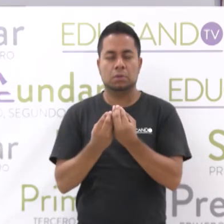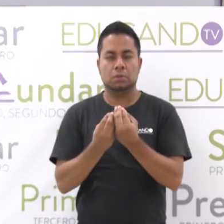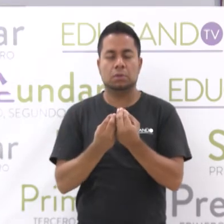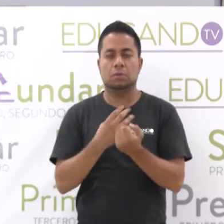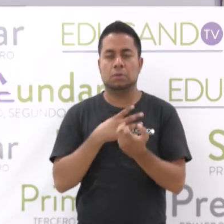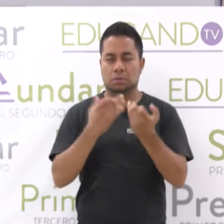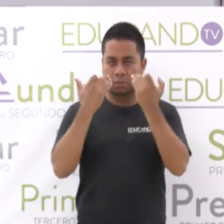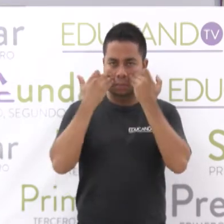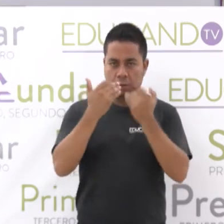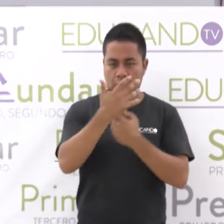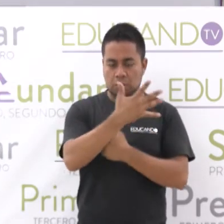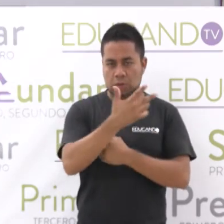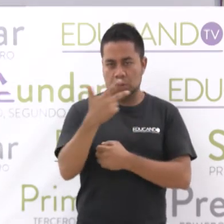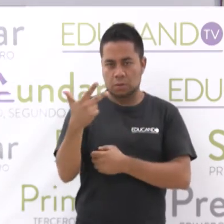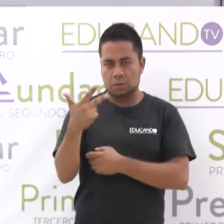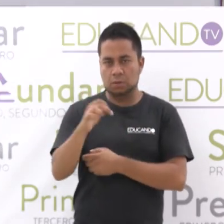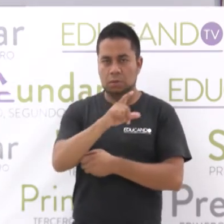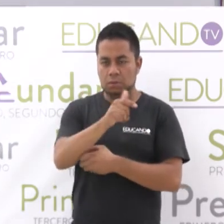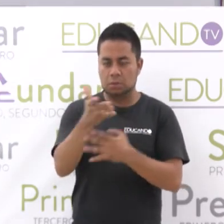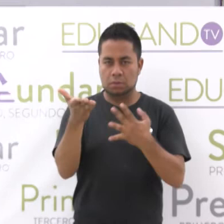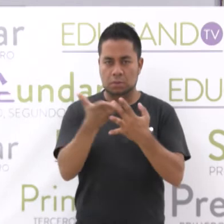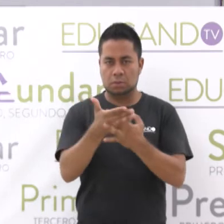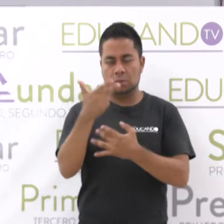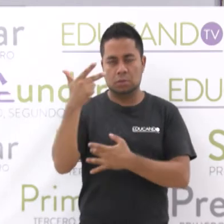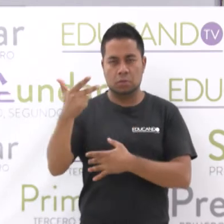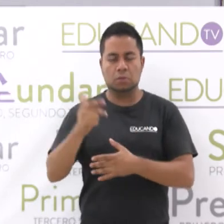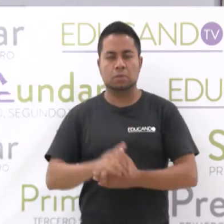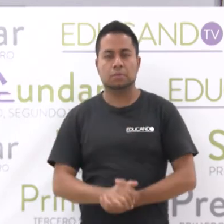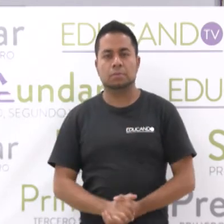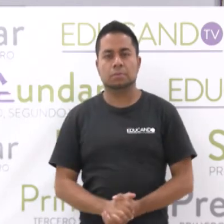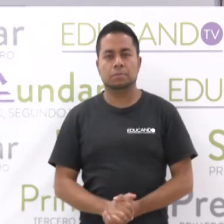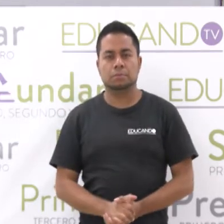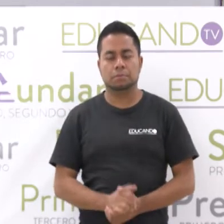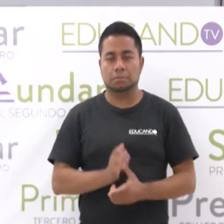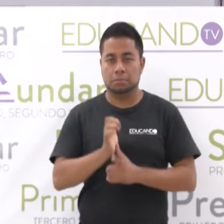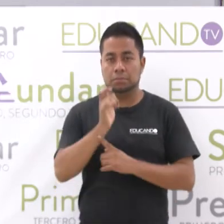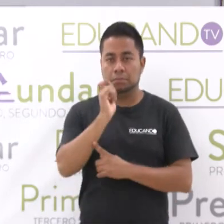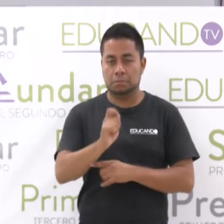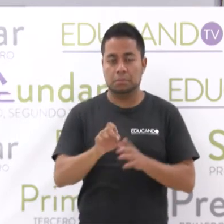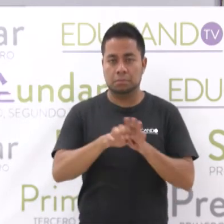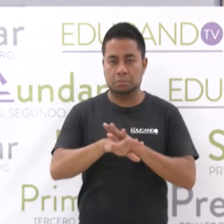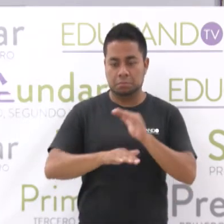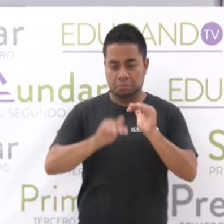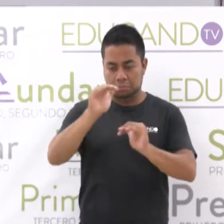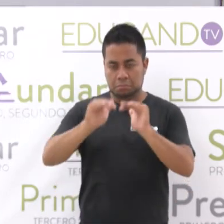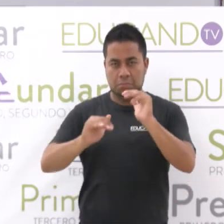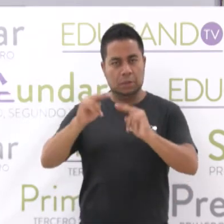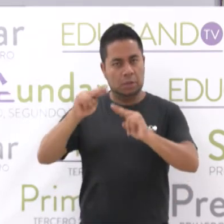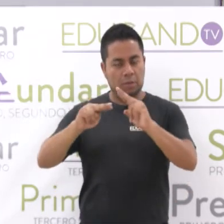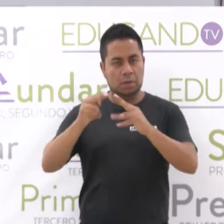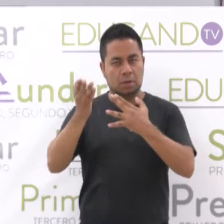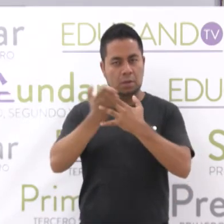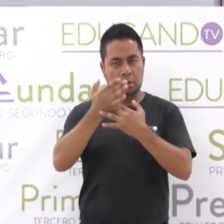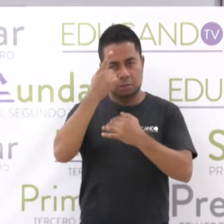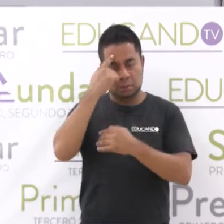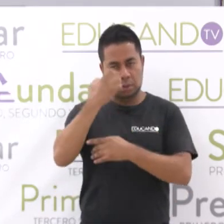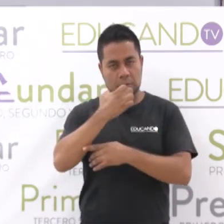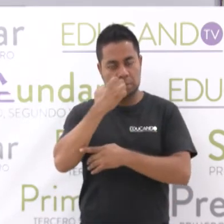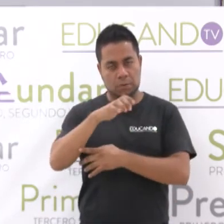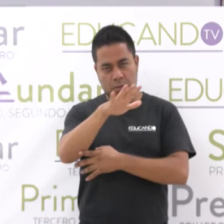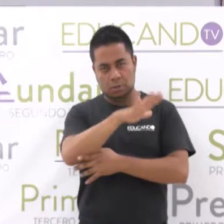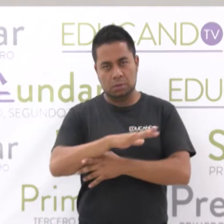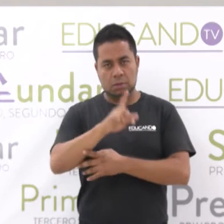está, 58, y lo dividimos entre 8. Y entonces, el grado promedio de esta escuela